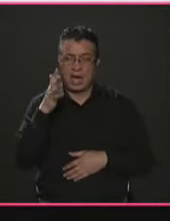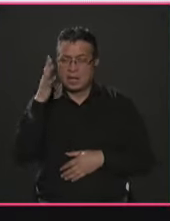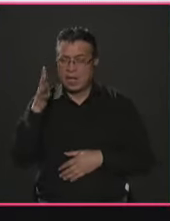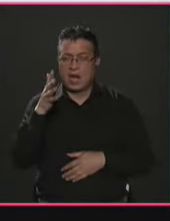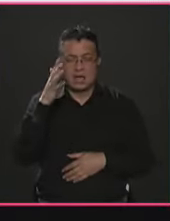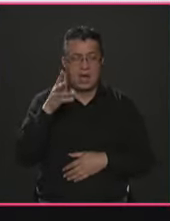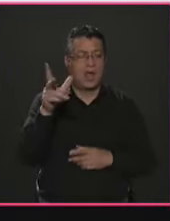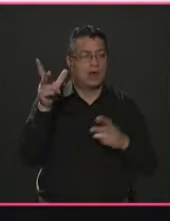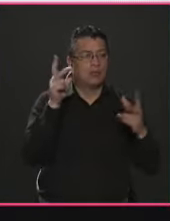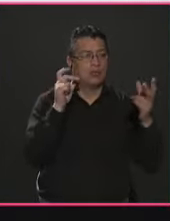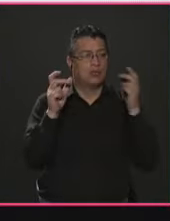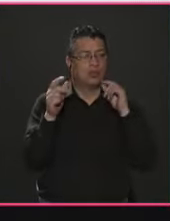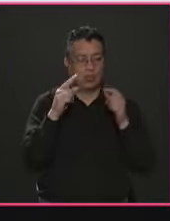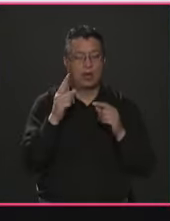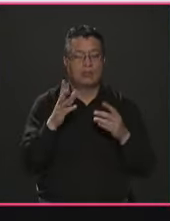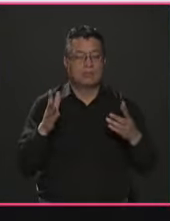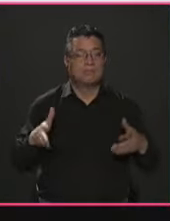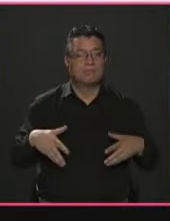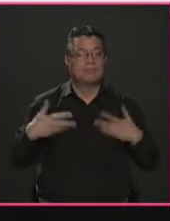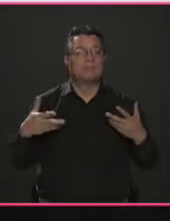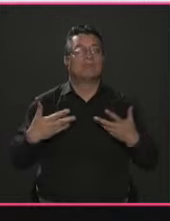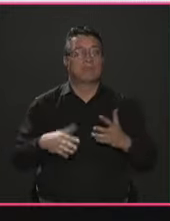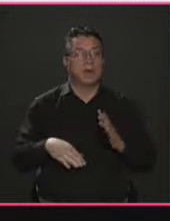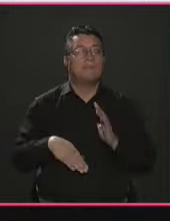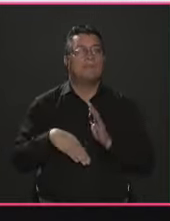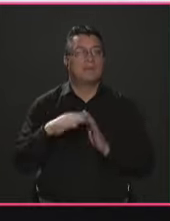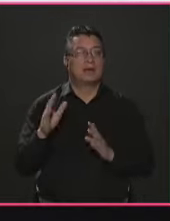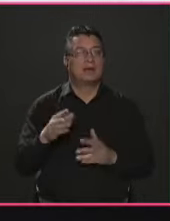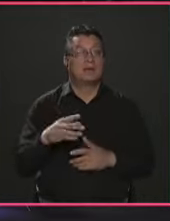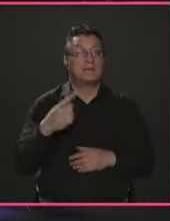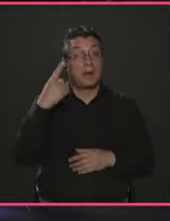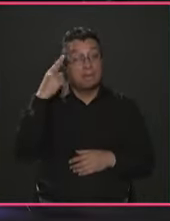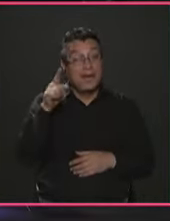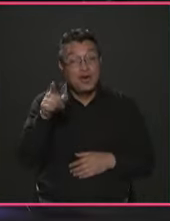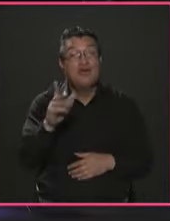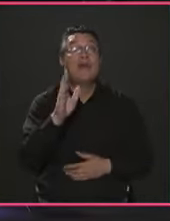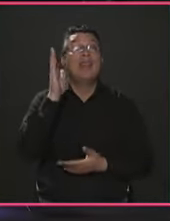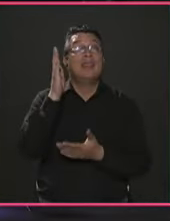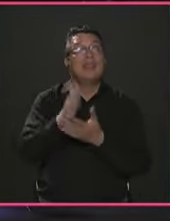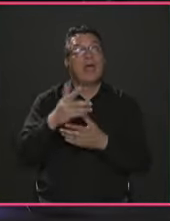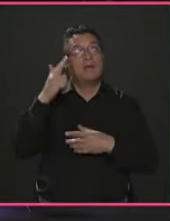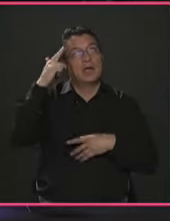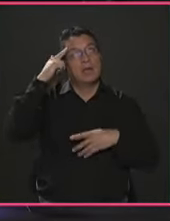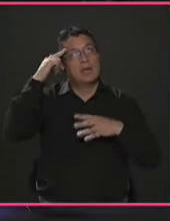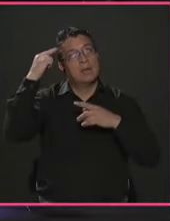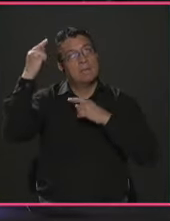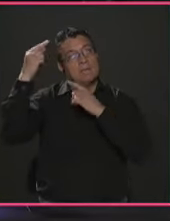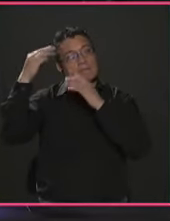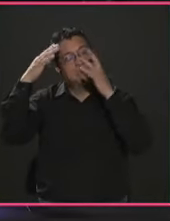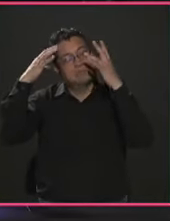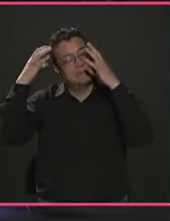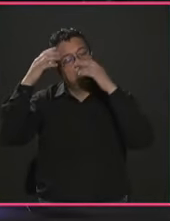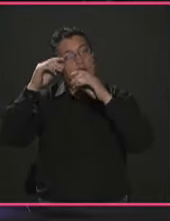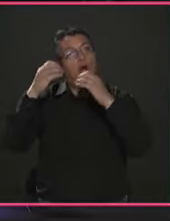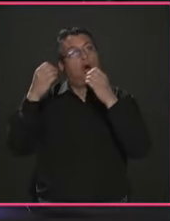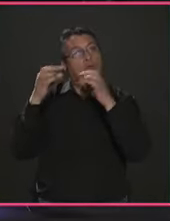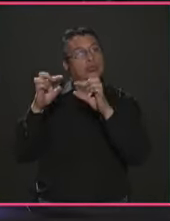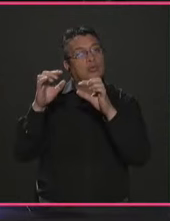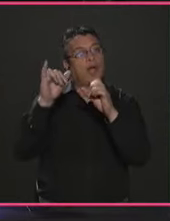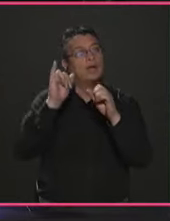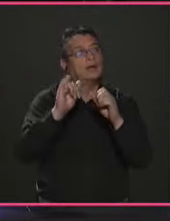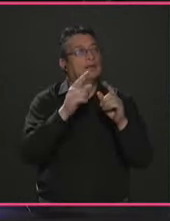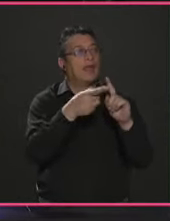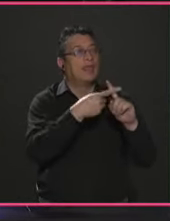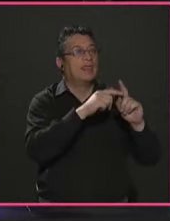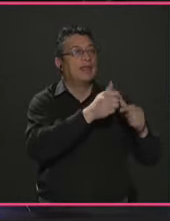escuchando ahora Estamos cada vez más motivados pero para eso tenemos que pensar oportunidades y desafíos